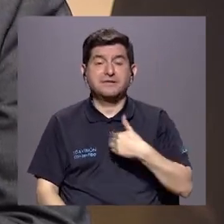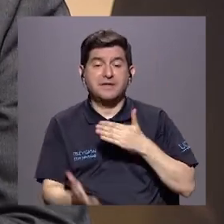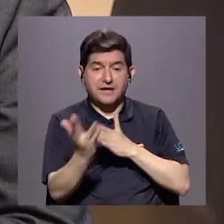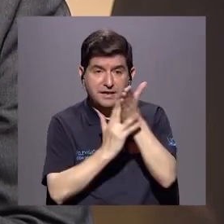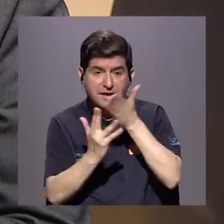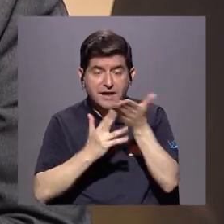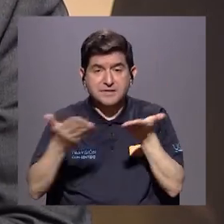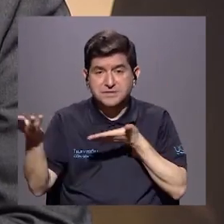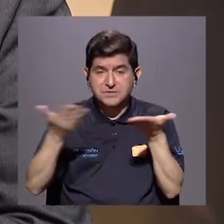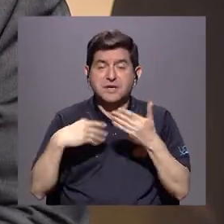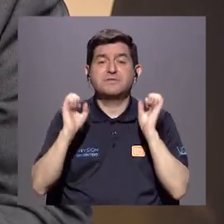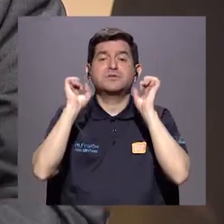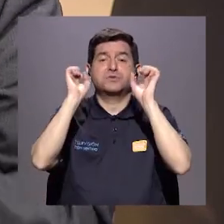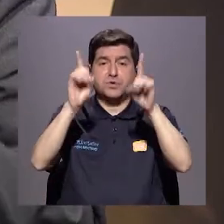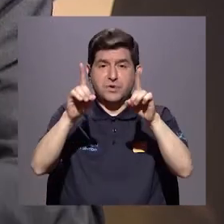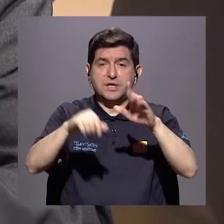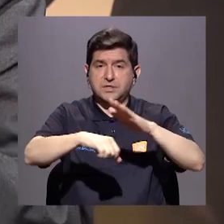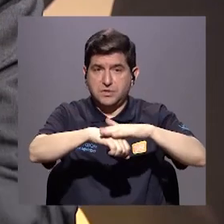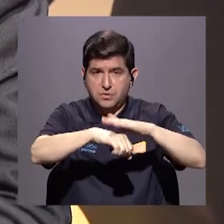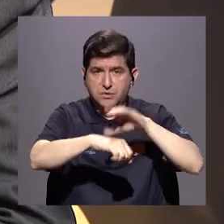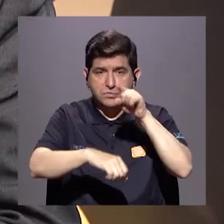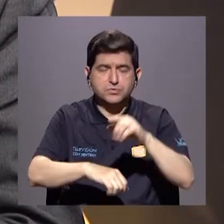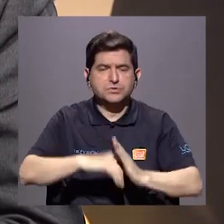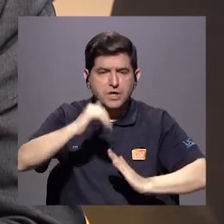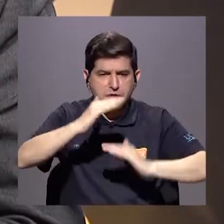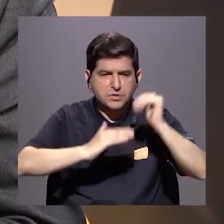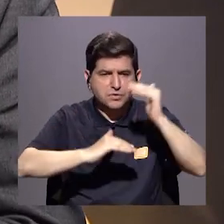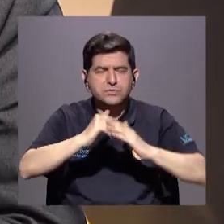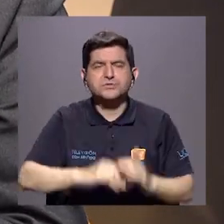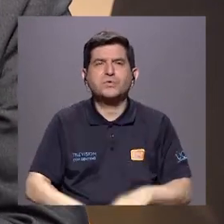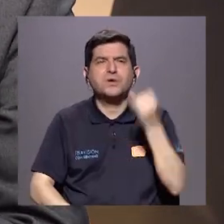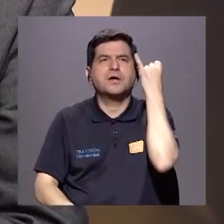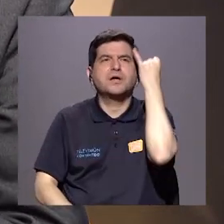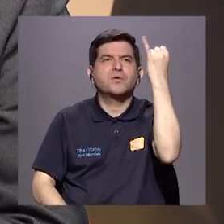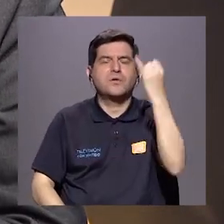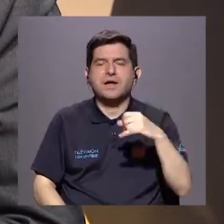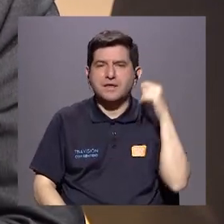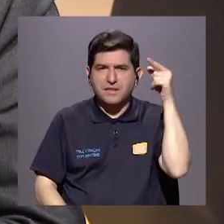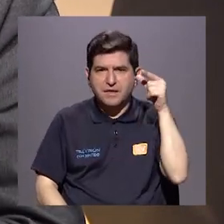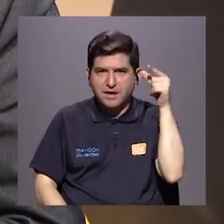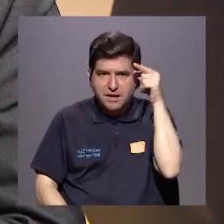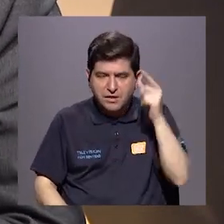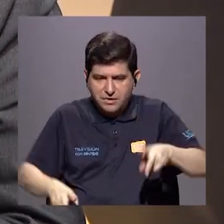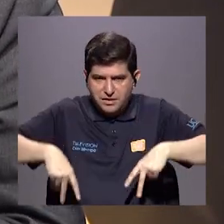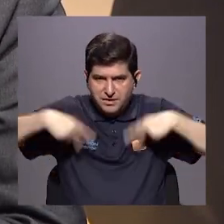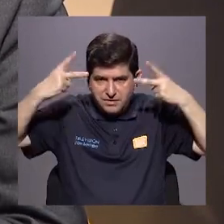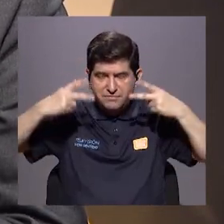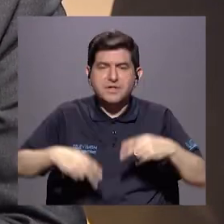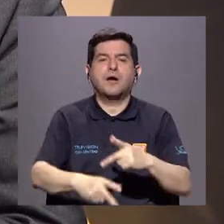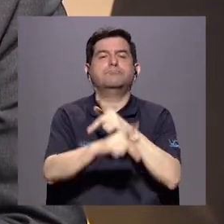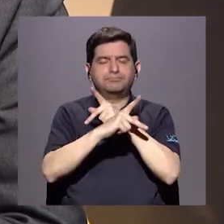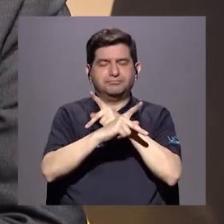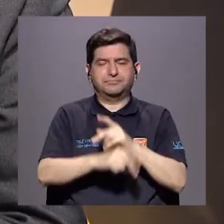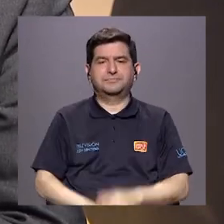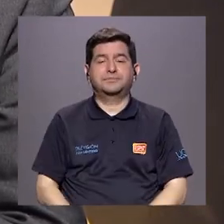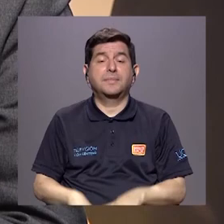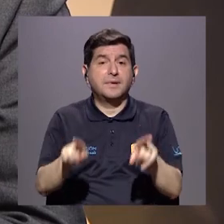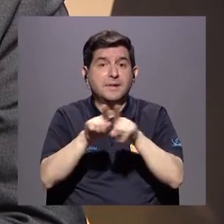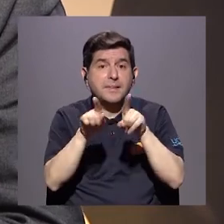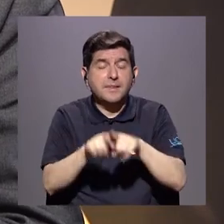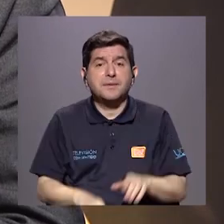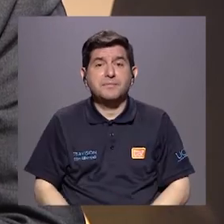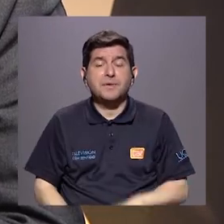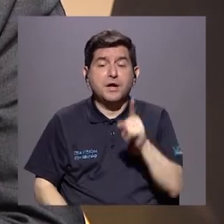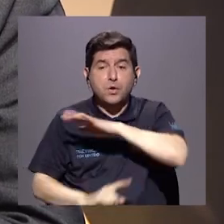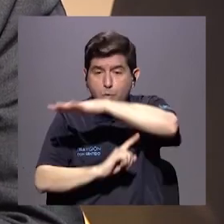acceso a servicios por ejemplo de educación que te permitan construir sentidos de vida eso obviamente te va a proteger si existe digamos un